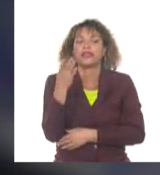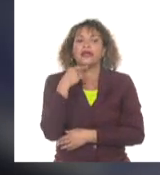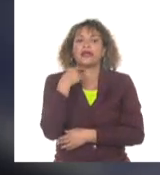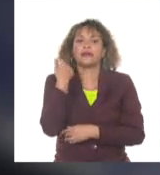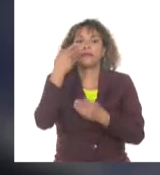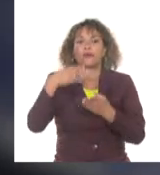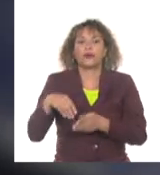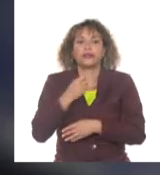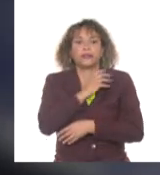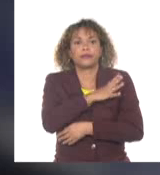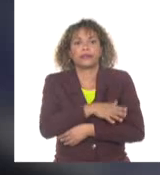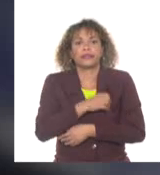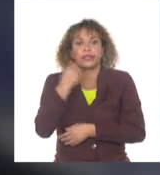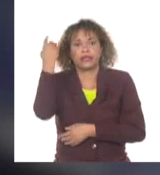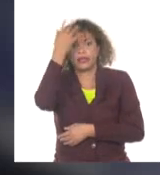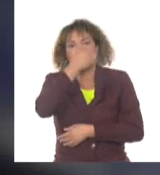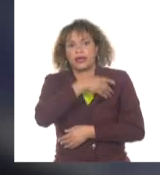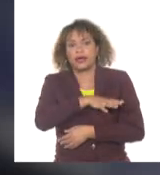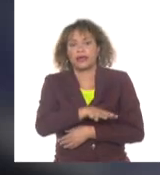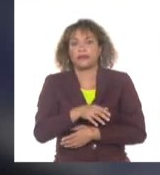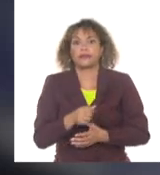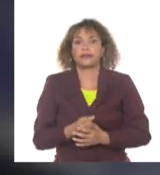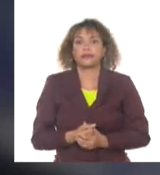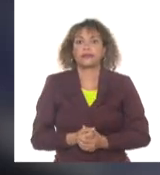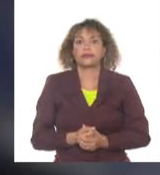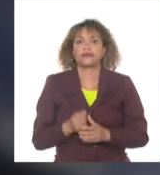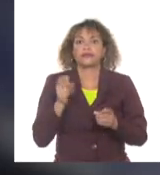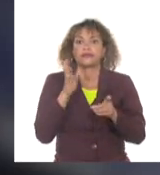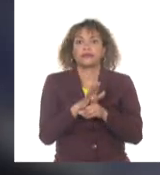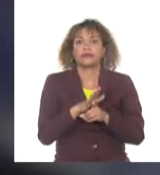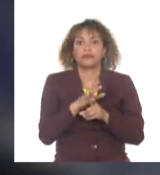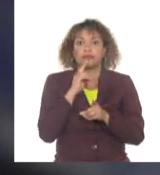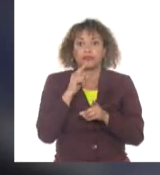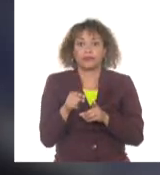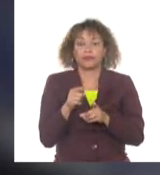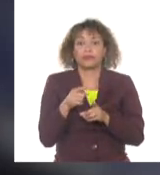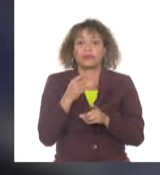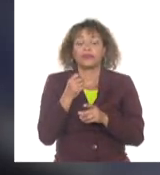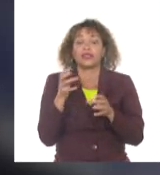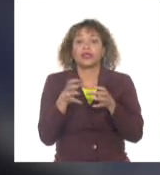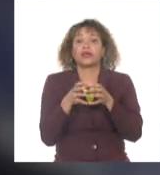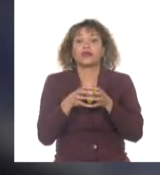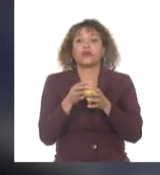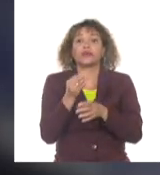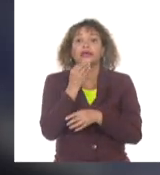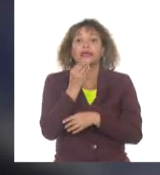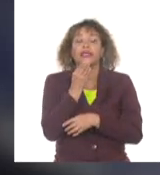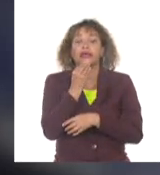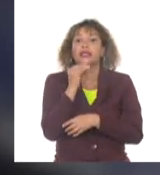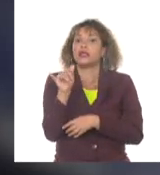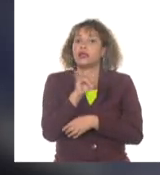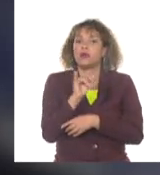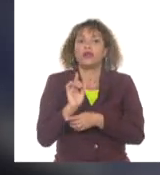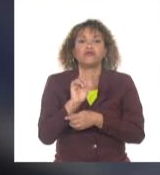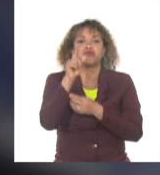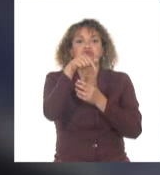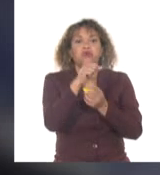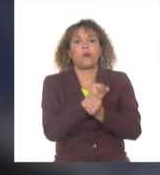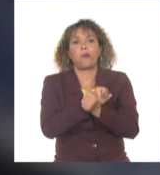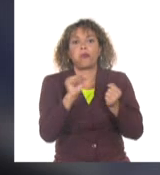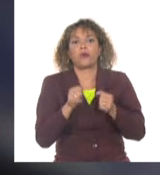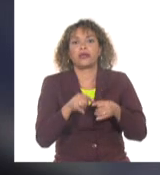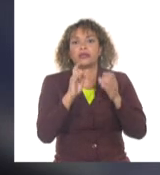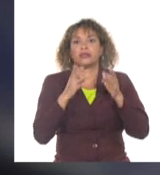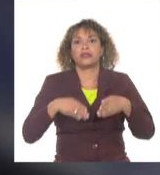árabes desde el inicio de sus operaciones en gaza el ejército israelí también atacó decenas de sedes de instituciones del gremio